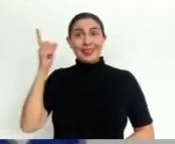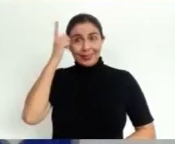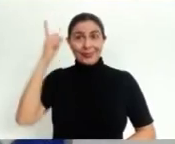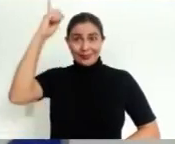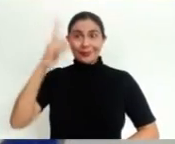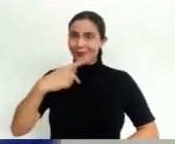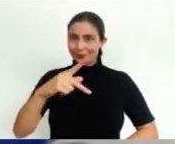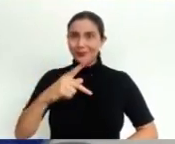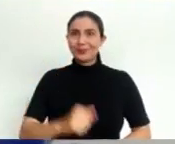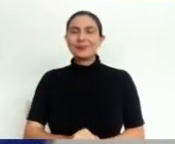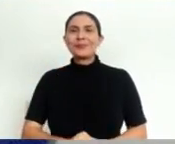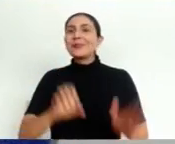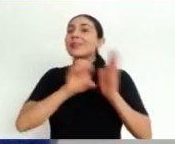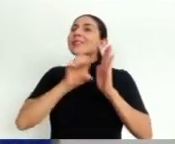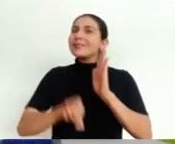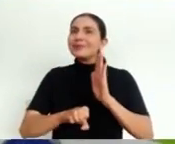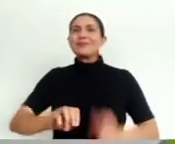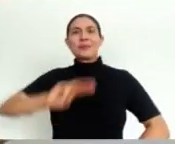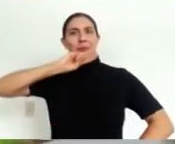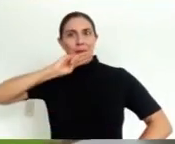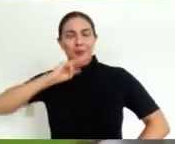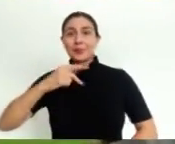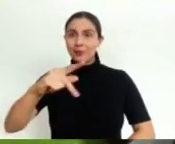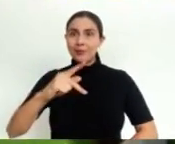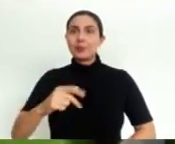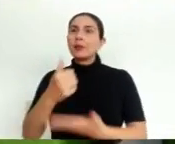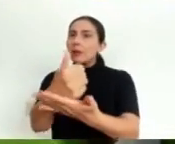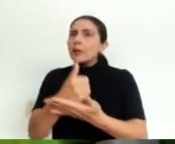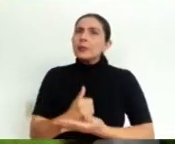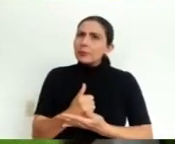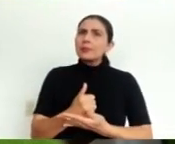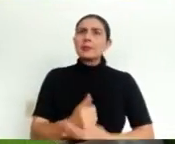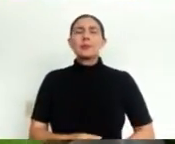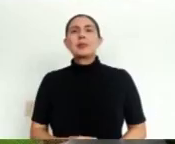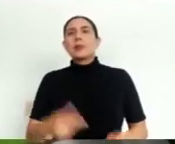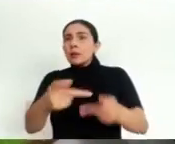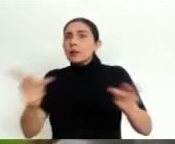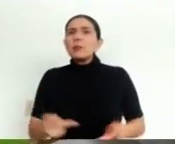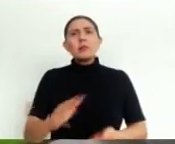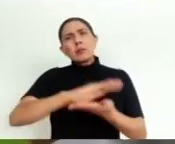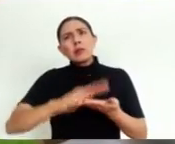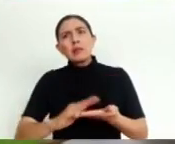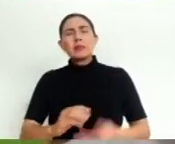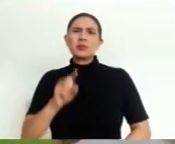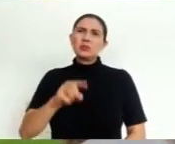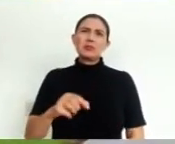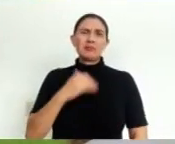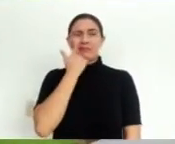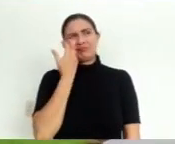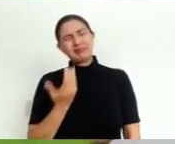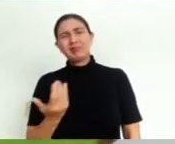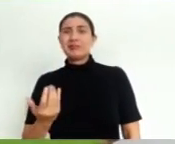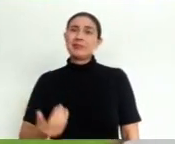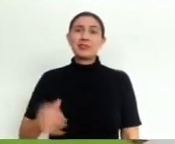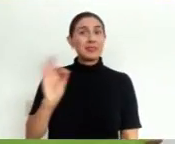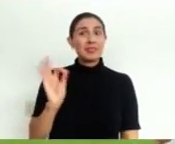Dios. Por ejemplo, cuando tu mamá te pida ayuda con los platos, tal vez no tengas muchas ganas de hacerlo, o no